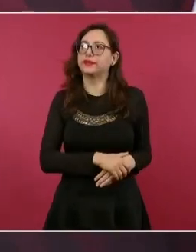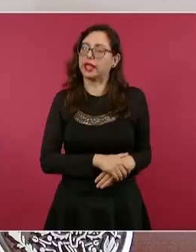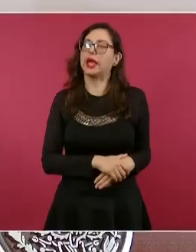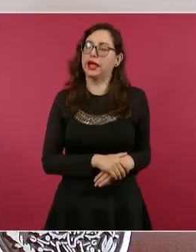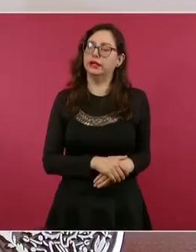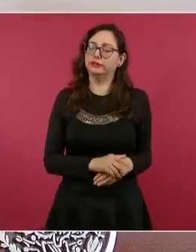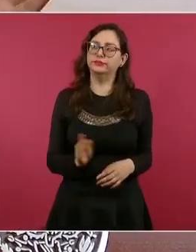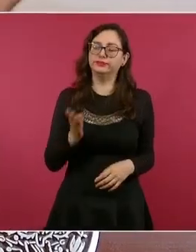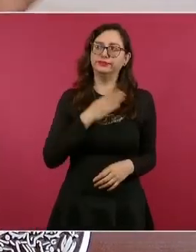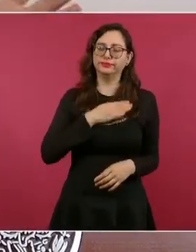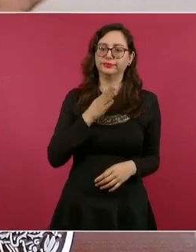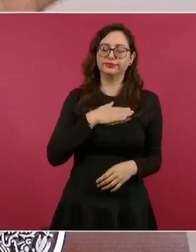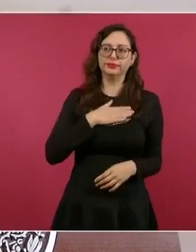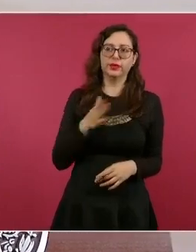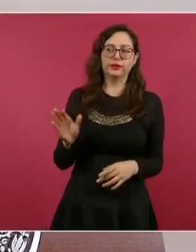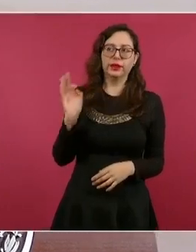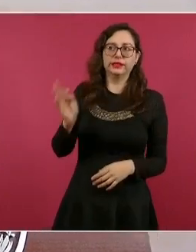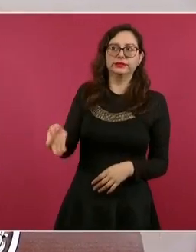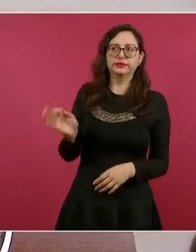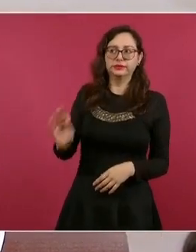de ahí,